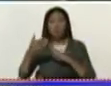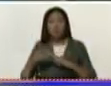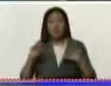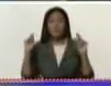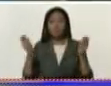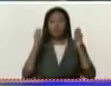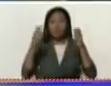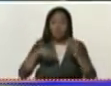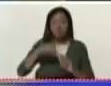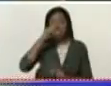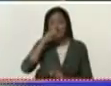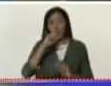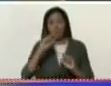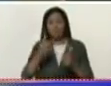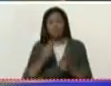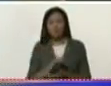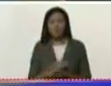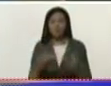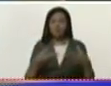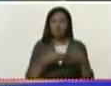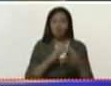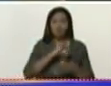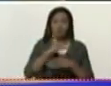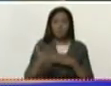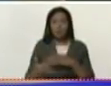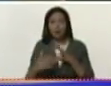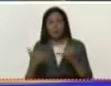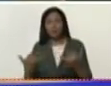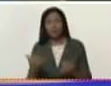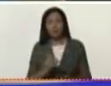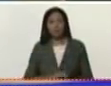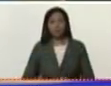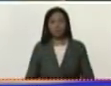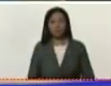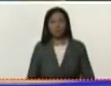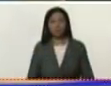Impulsamos este año, como parte de los planes de